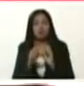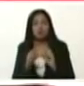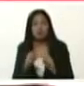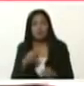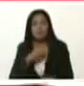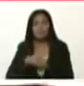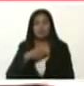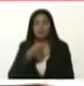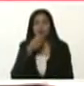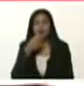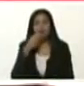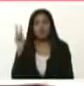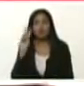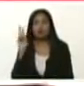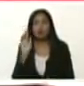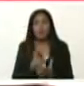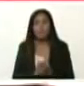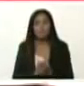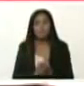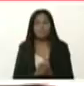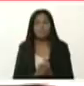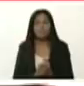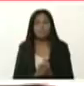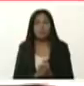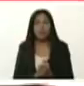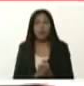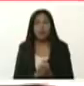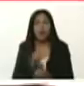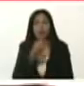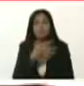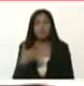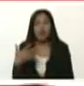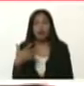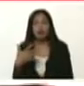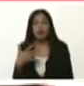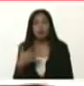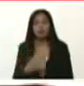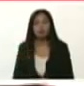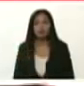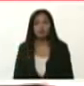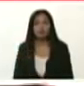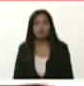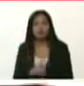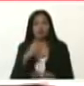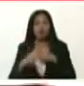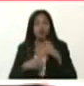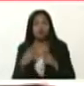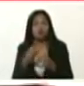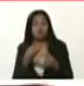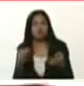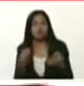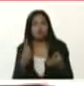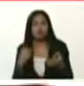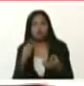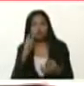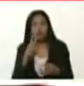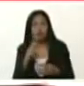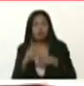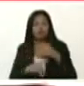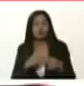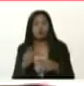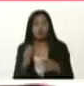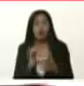Venezuela Bella. Compañera Blanca Cauta, fíjense el poder que tenemos, productivo, impresionante.